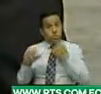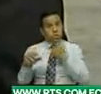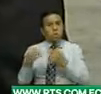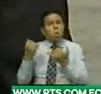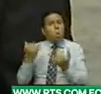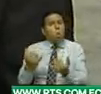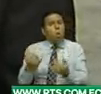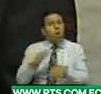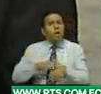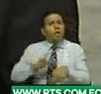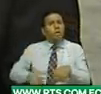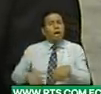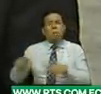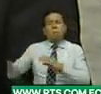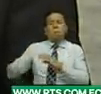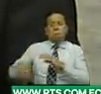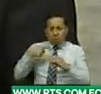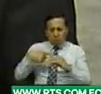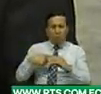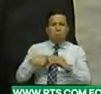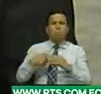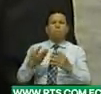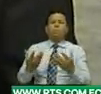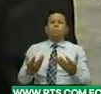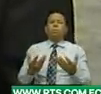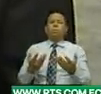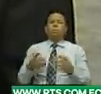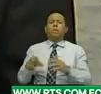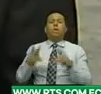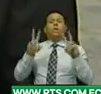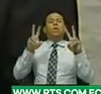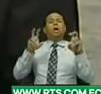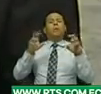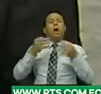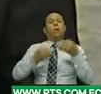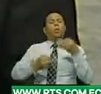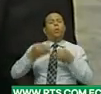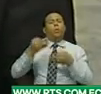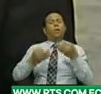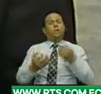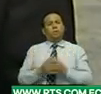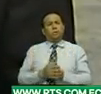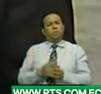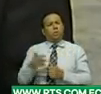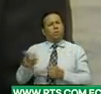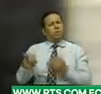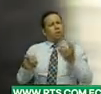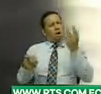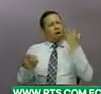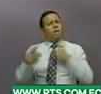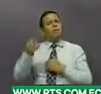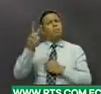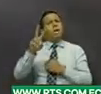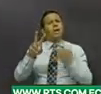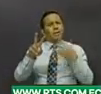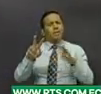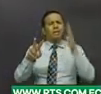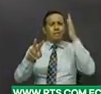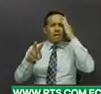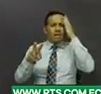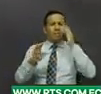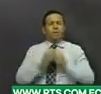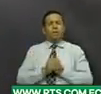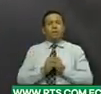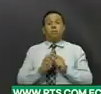reenvía la notificación de la audiencia. Pero ellos ya han tenido conocimiento desde el día viernes. Entonces el